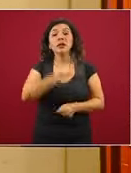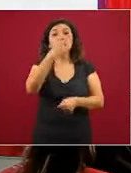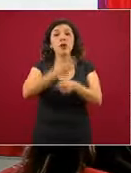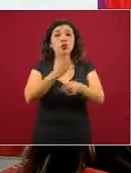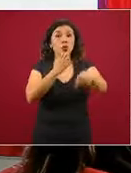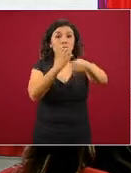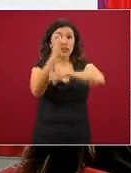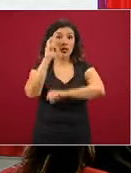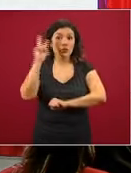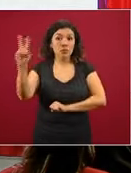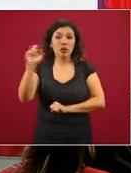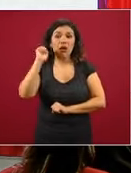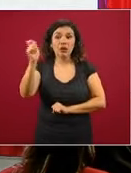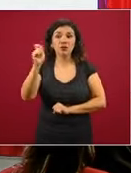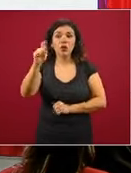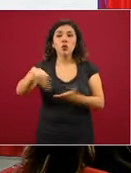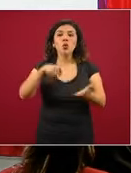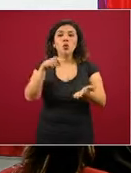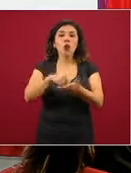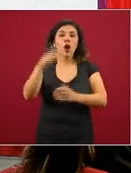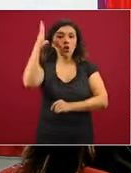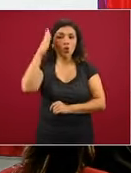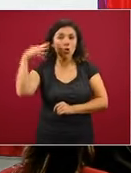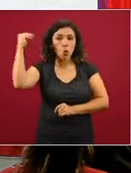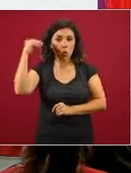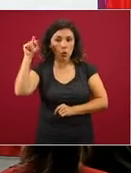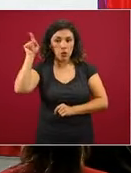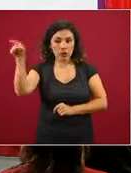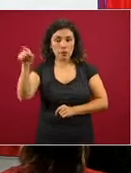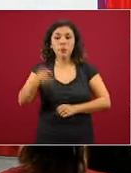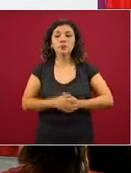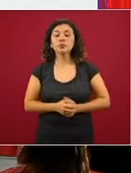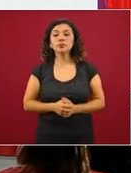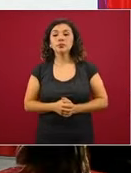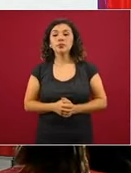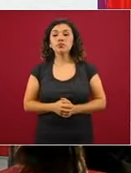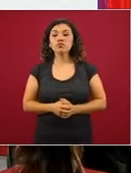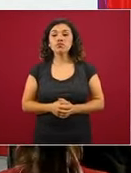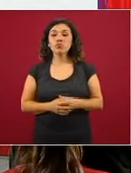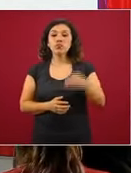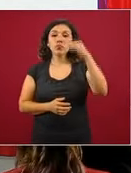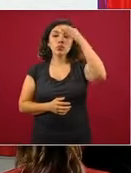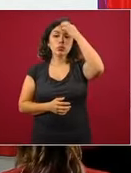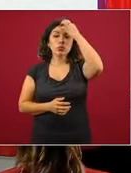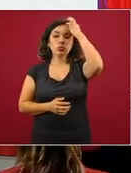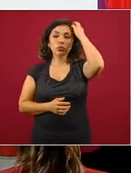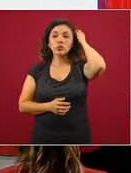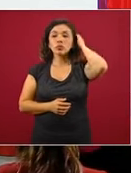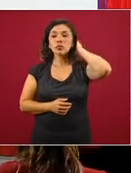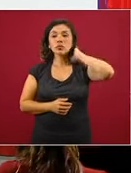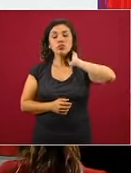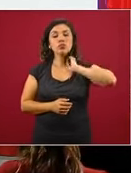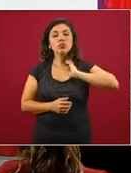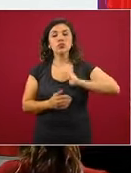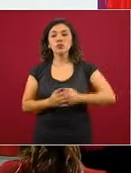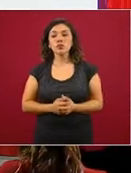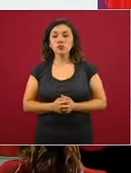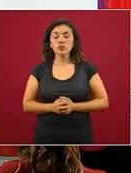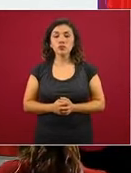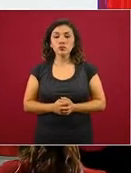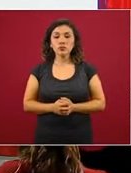estado que se encuentra entre el grupo de los que van todavía con sus curvas epidémicas ascendentes, es precisamente